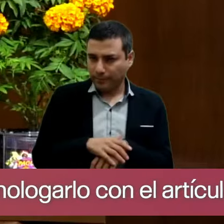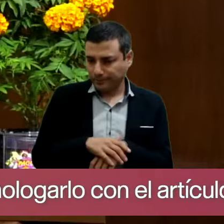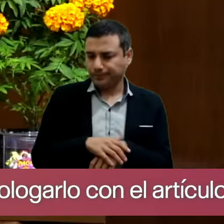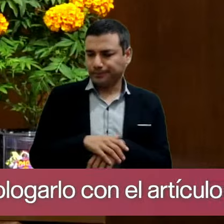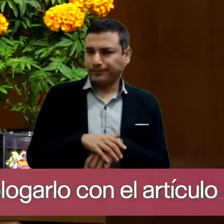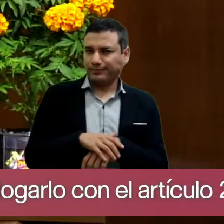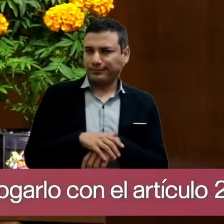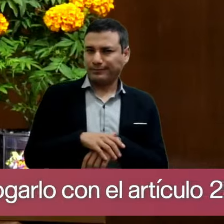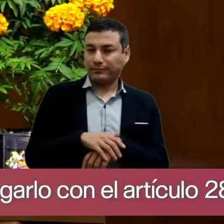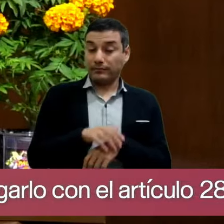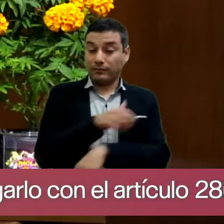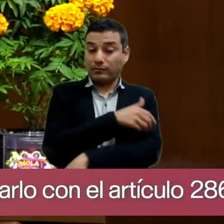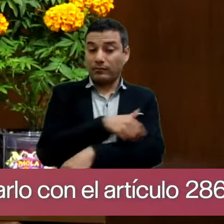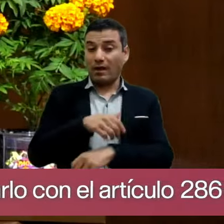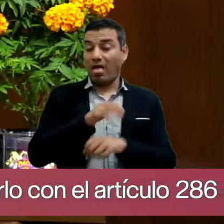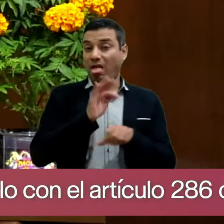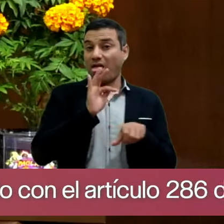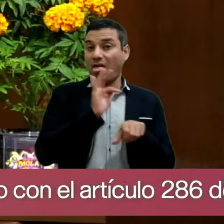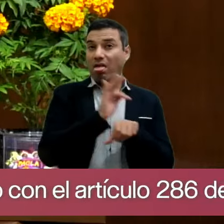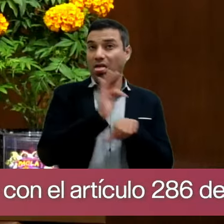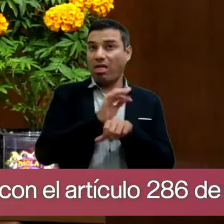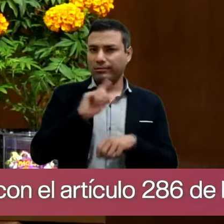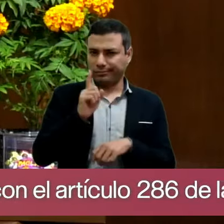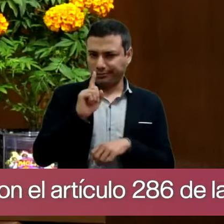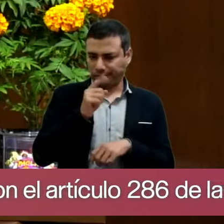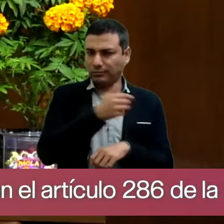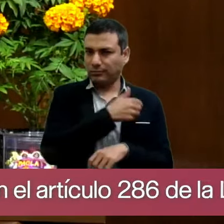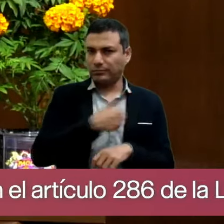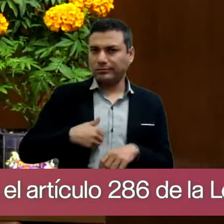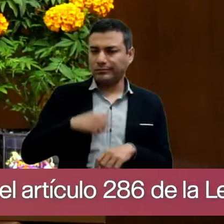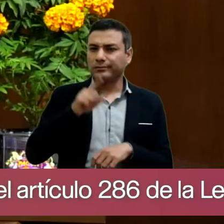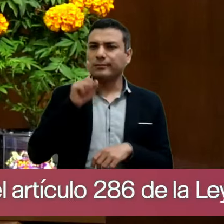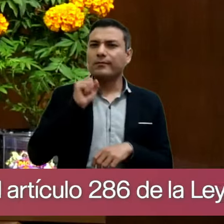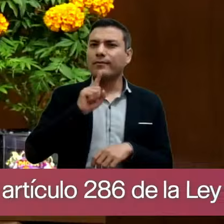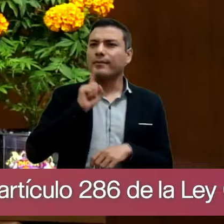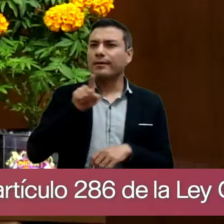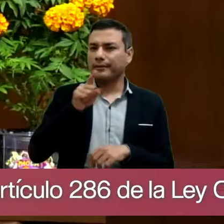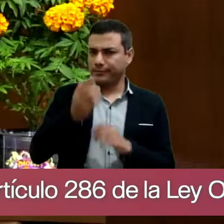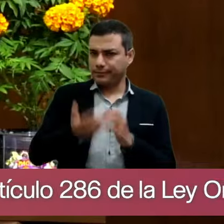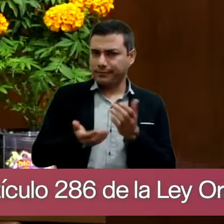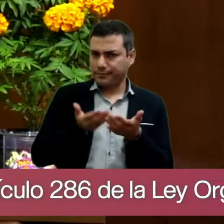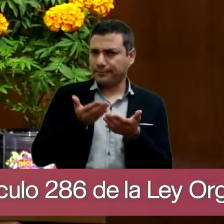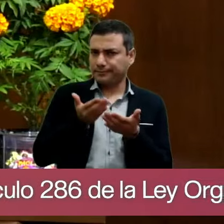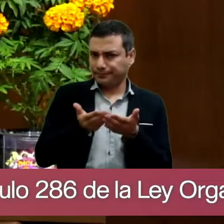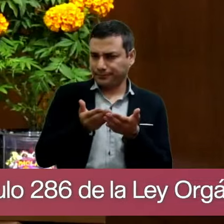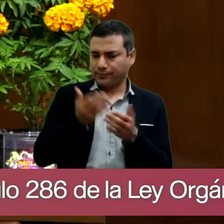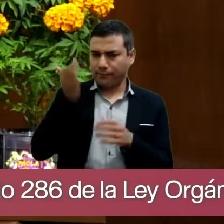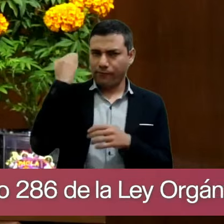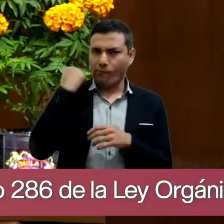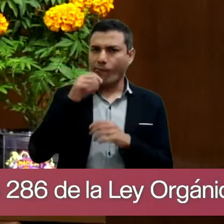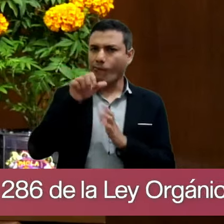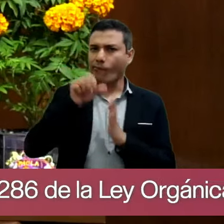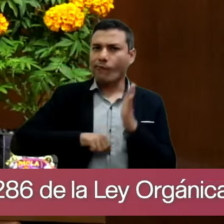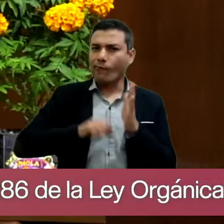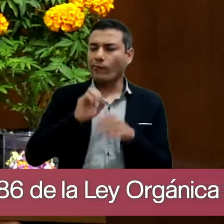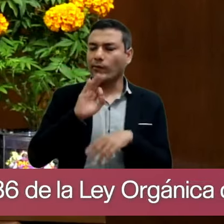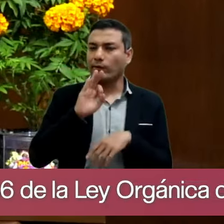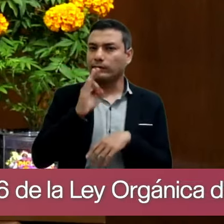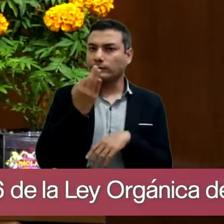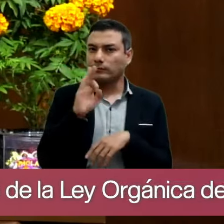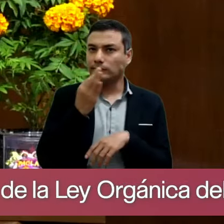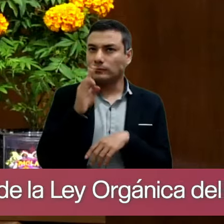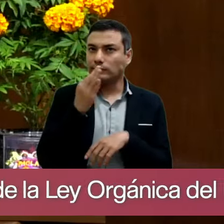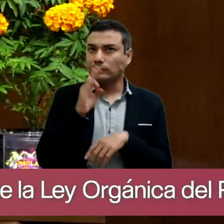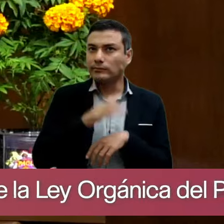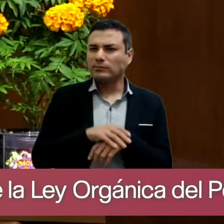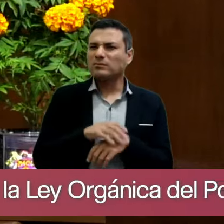nepotismo, la Presidencia de la República presentó una iniciativa el pasado mes de febrero con